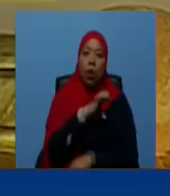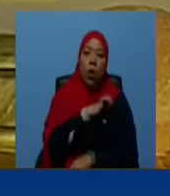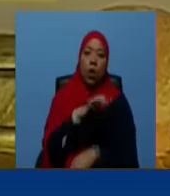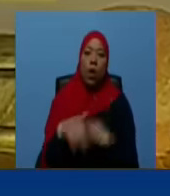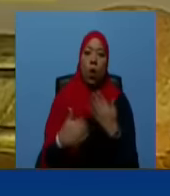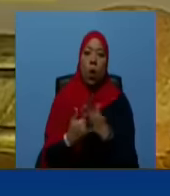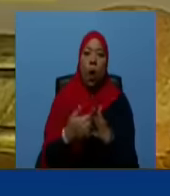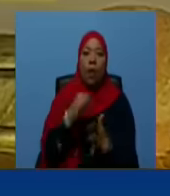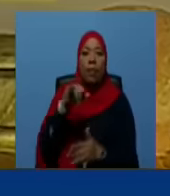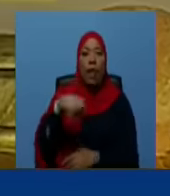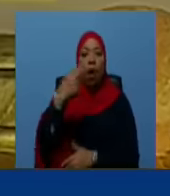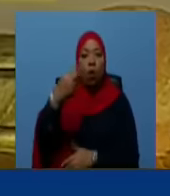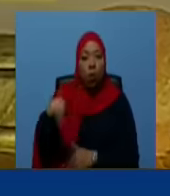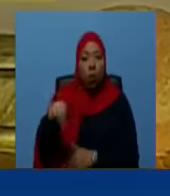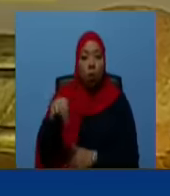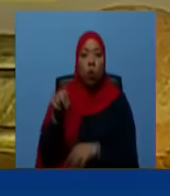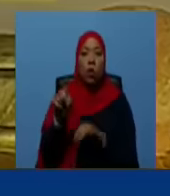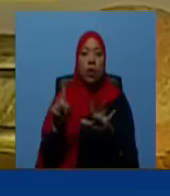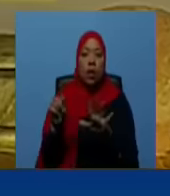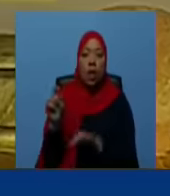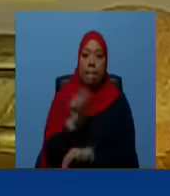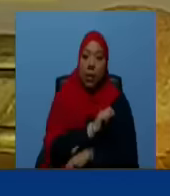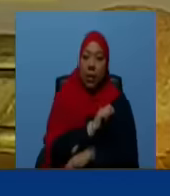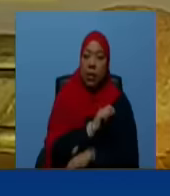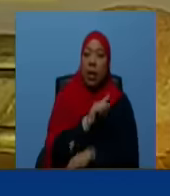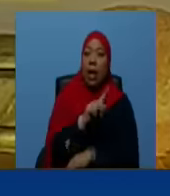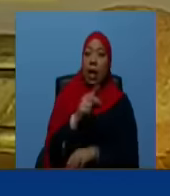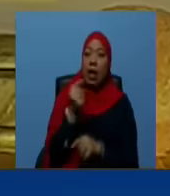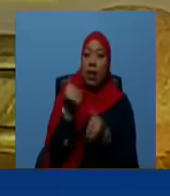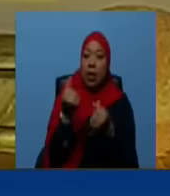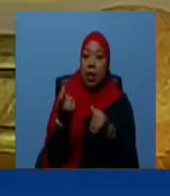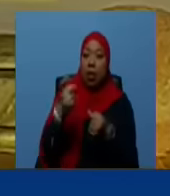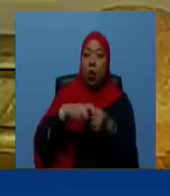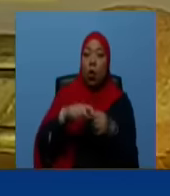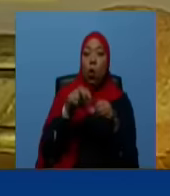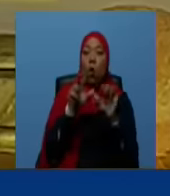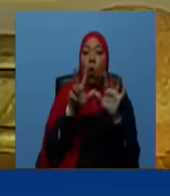el consumo interno del país creció